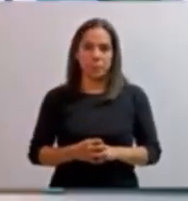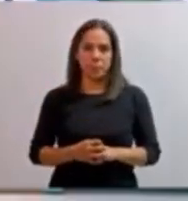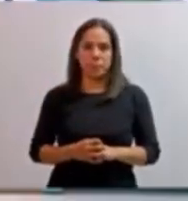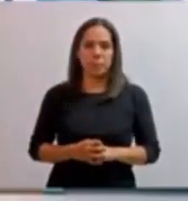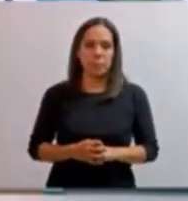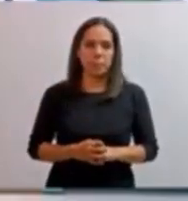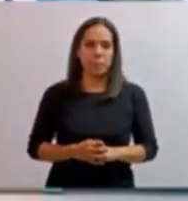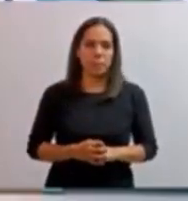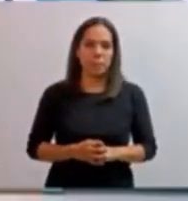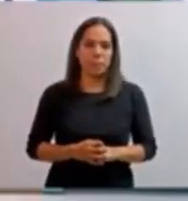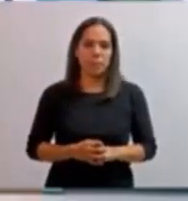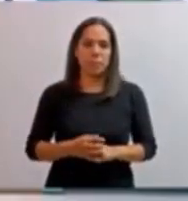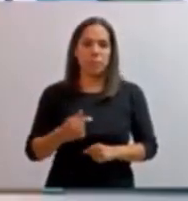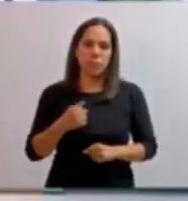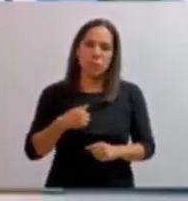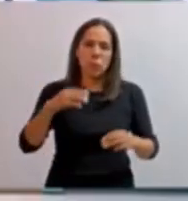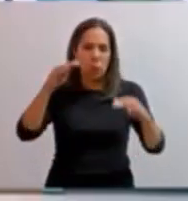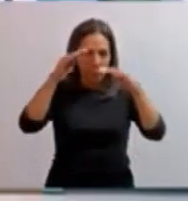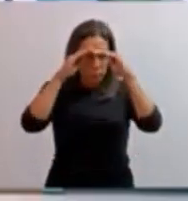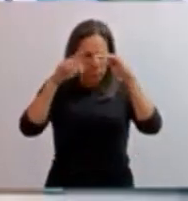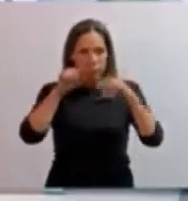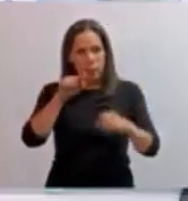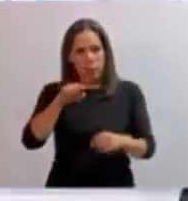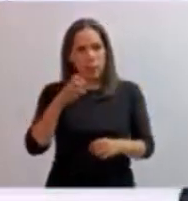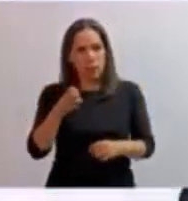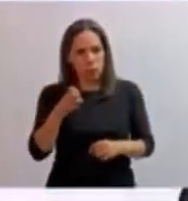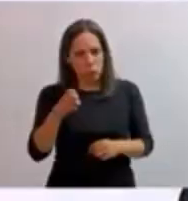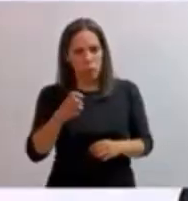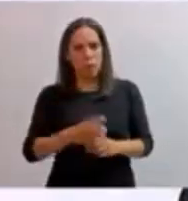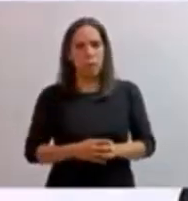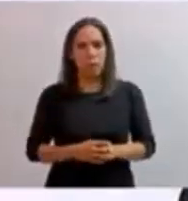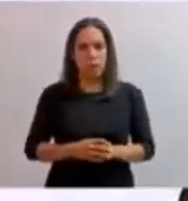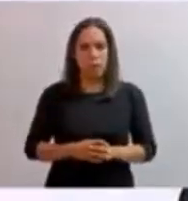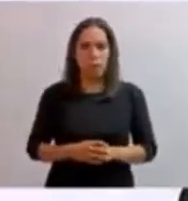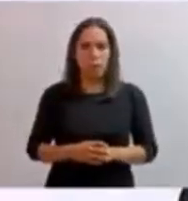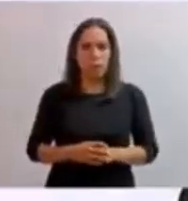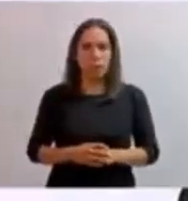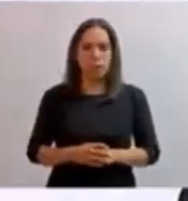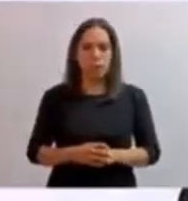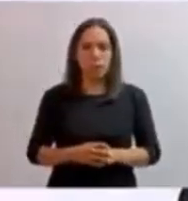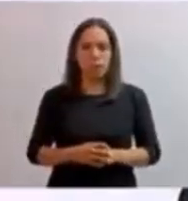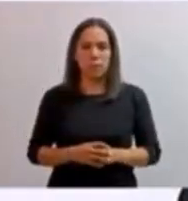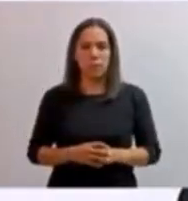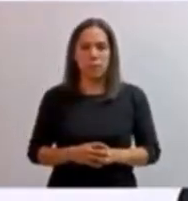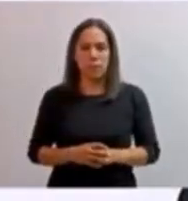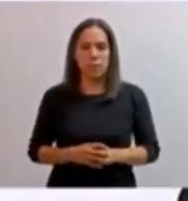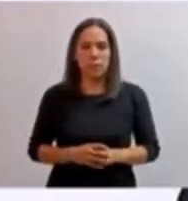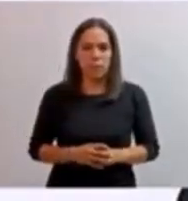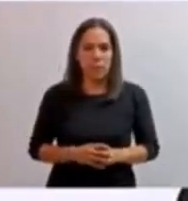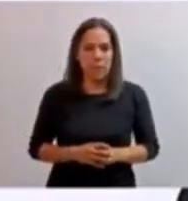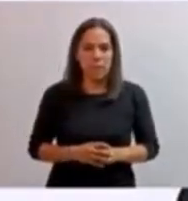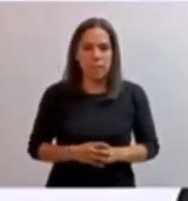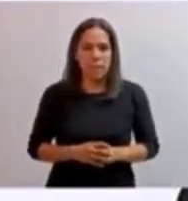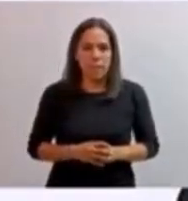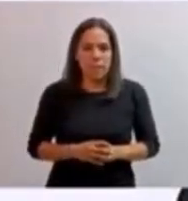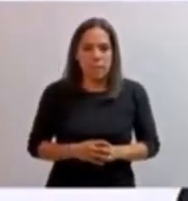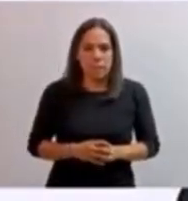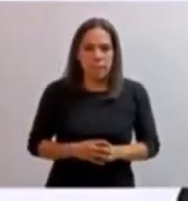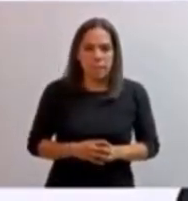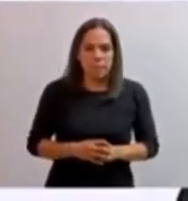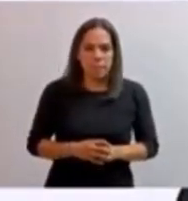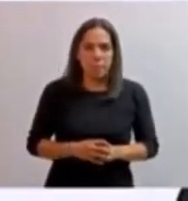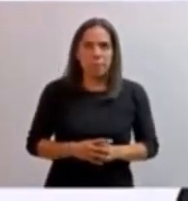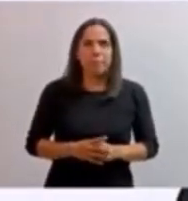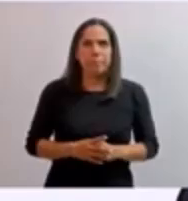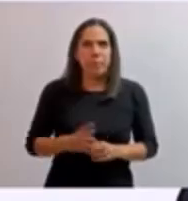Pues yo creo que sí retomaría justo lo que nos estaba diciendo la maestra Rosirene, que